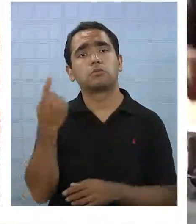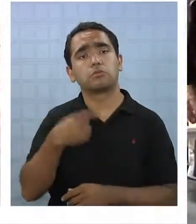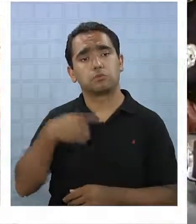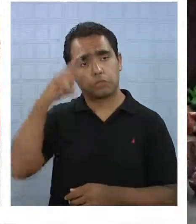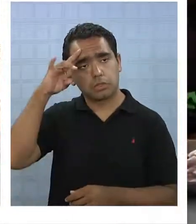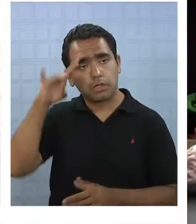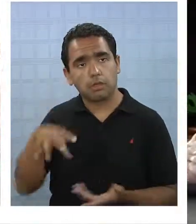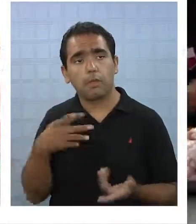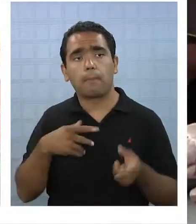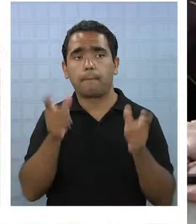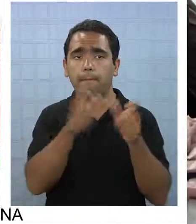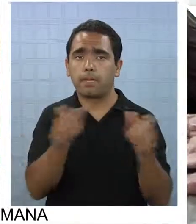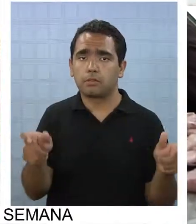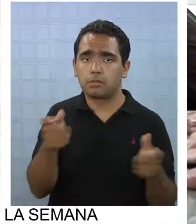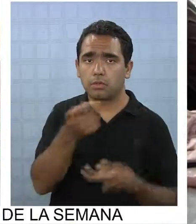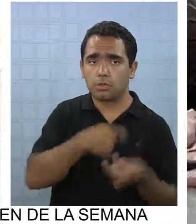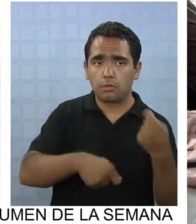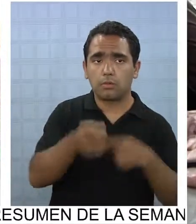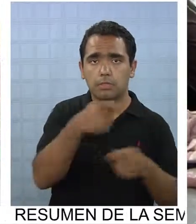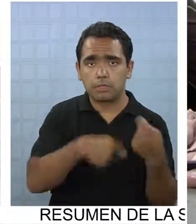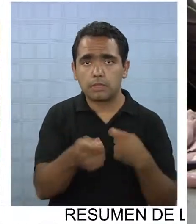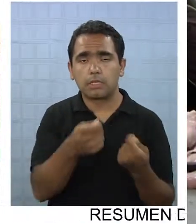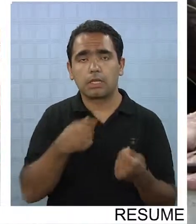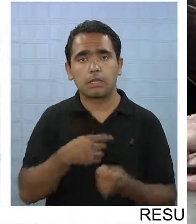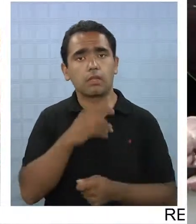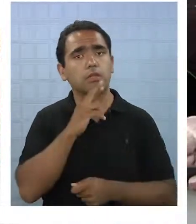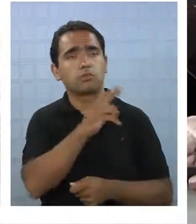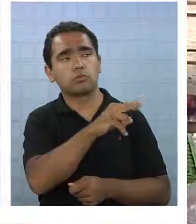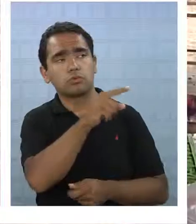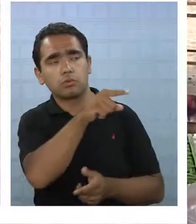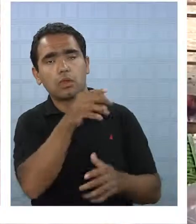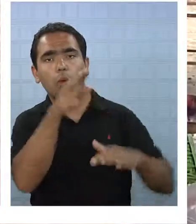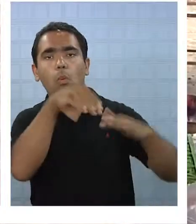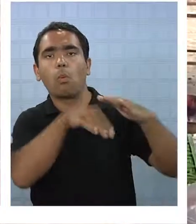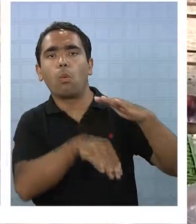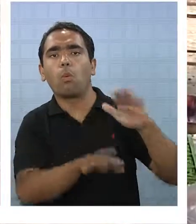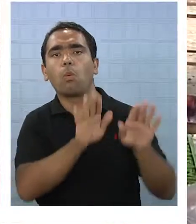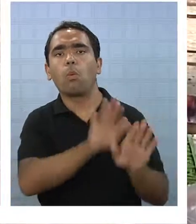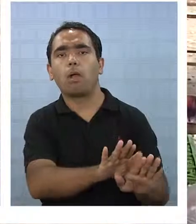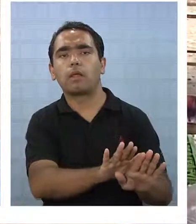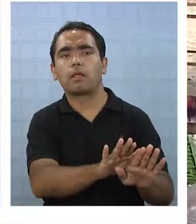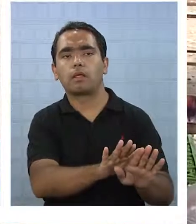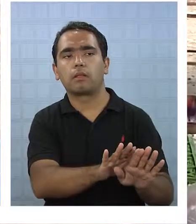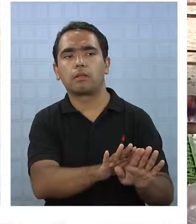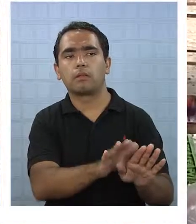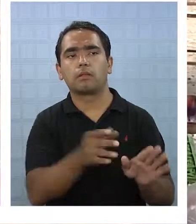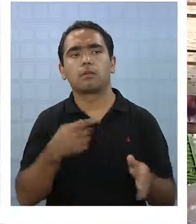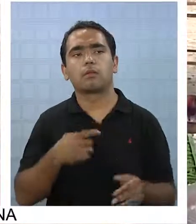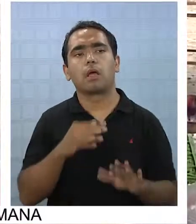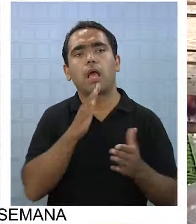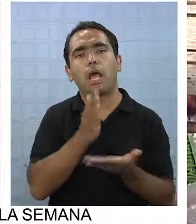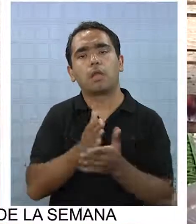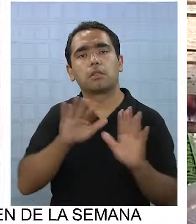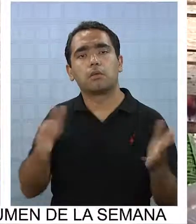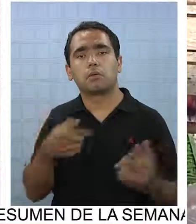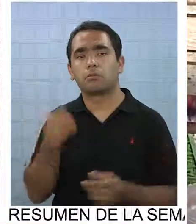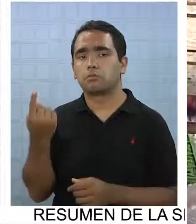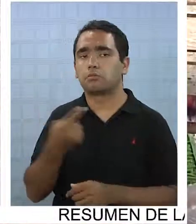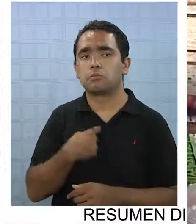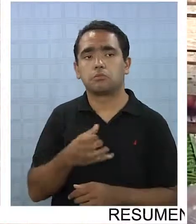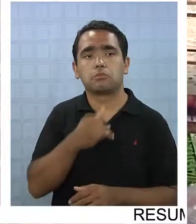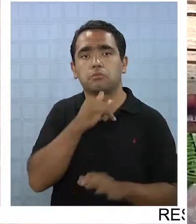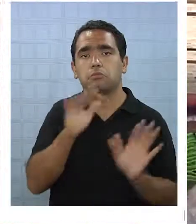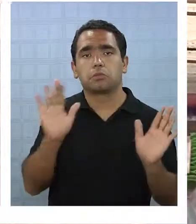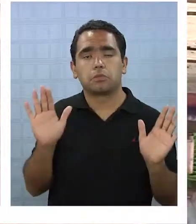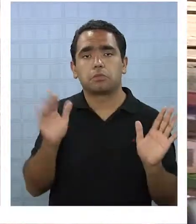los comerciantes, los que traen el producto del sur, lo tienen guardado para encarecer. Porque hasta ahora nosotros no hemos estado, estamos en